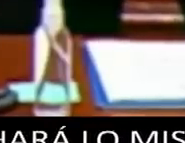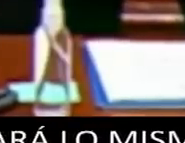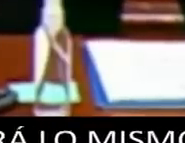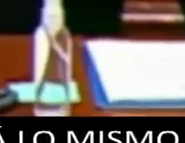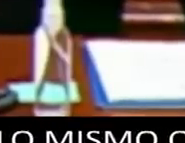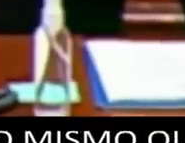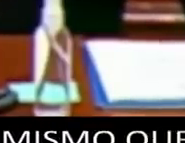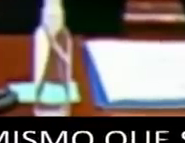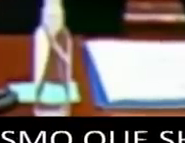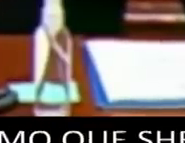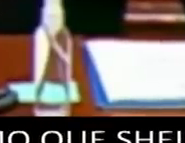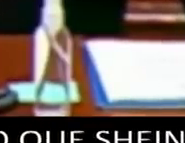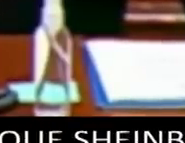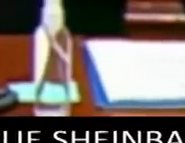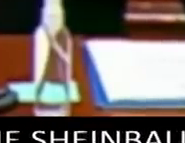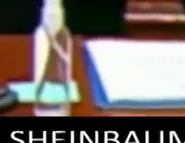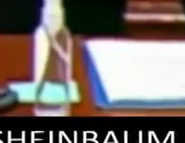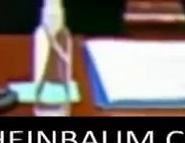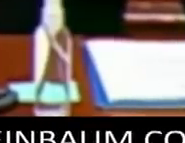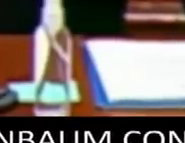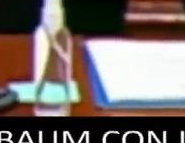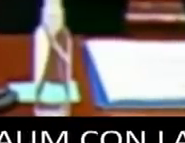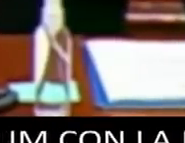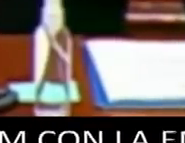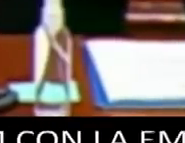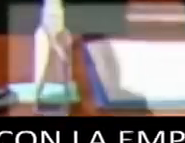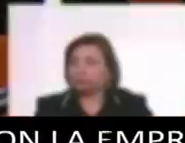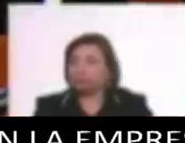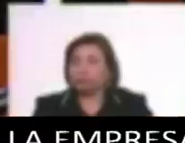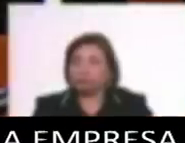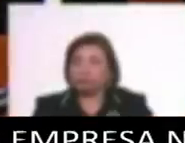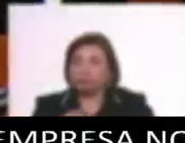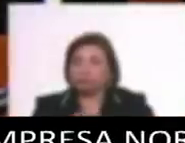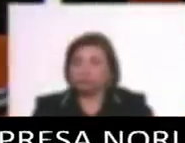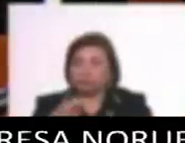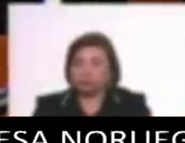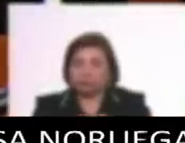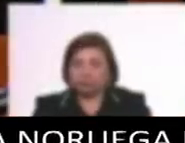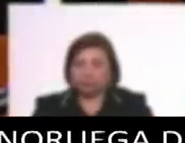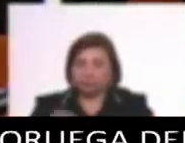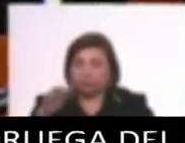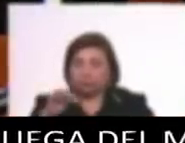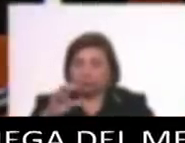se debatió y se aprobó, efectivamente, por 61 votos.